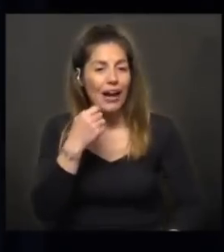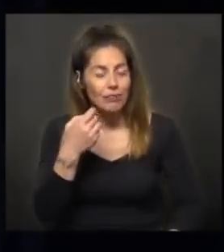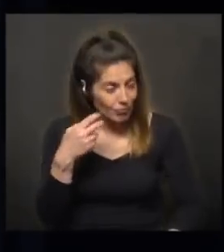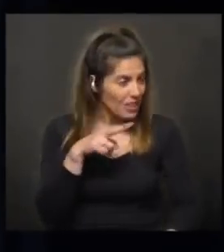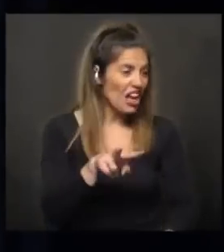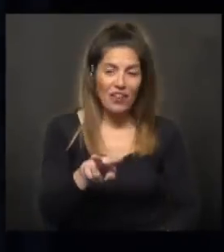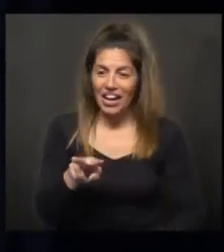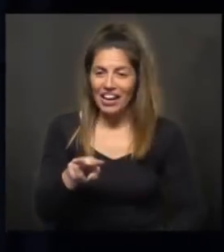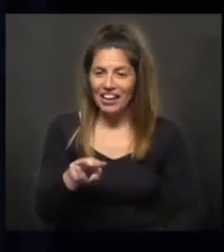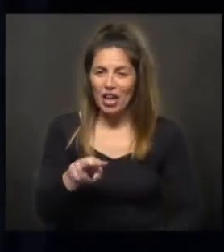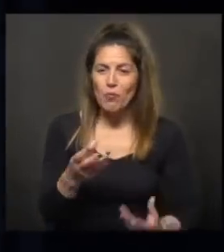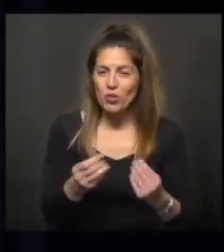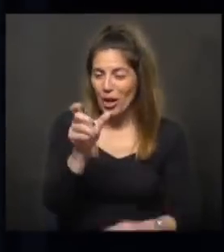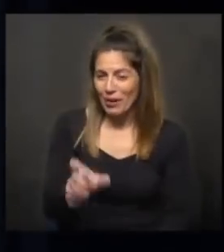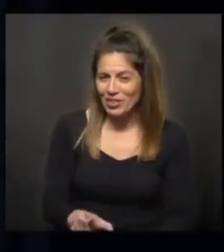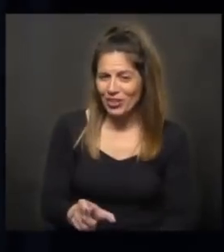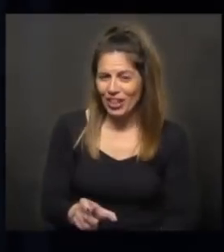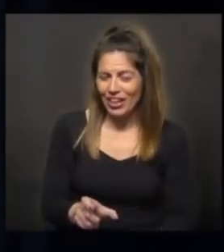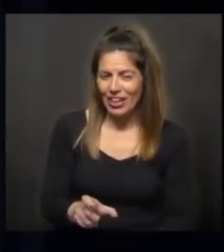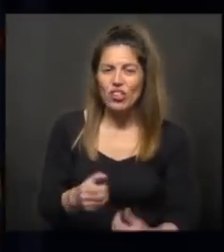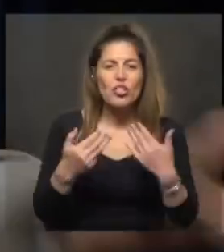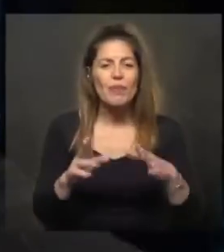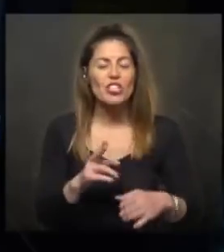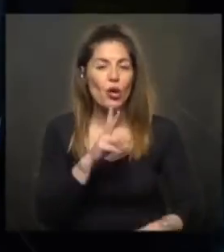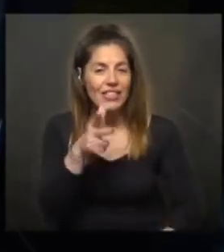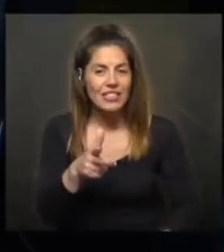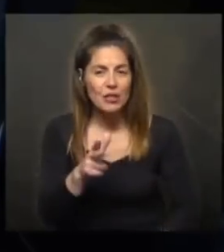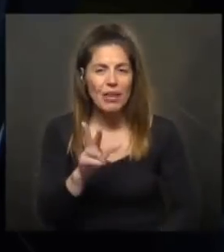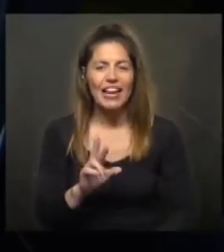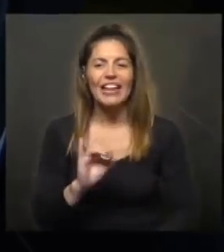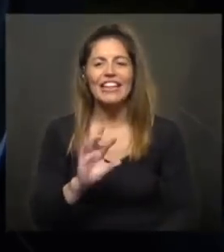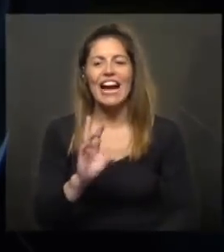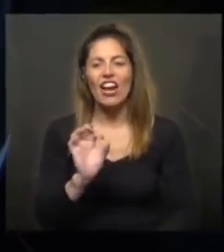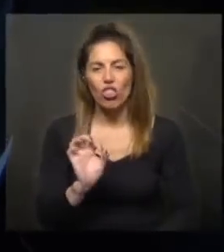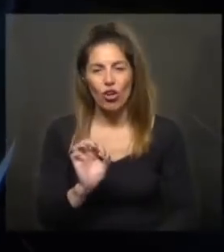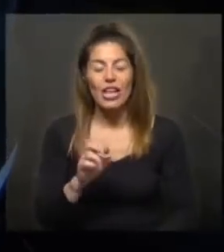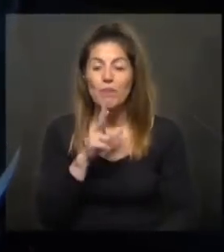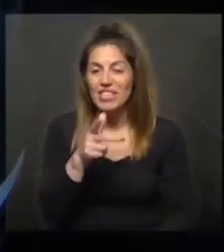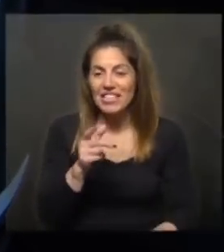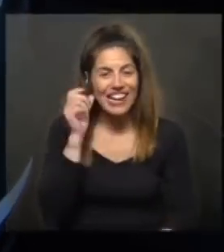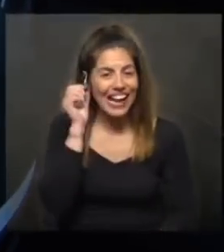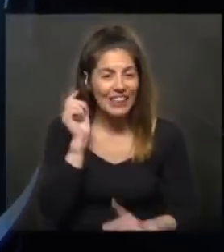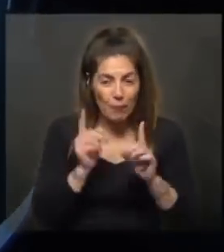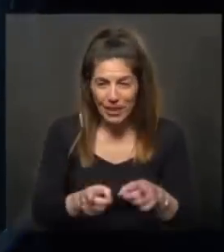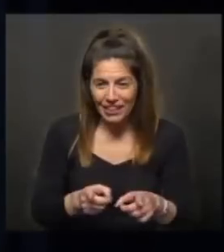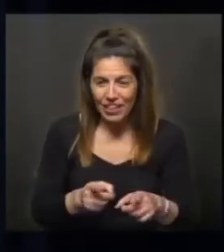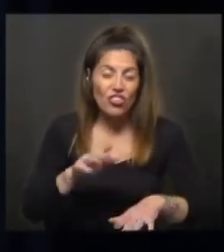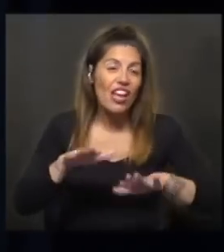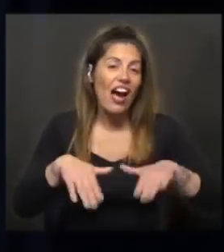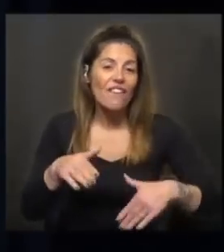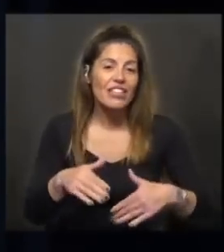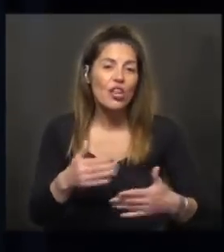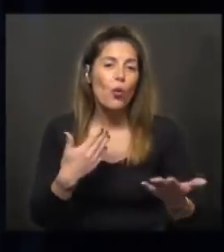y entonces él me empezó a decir Ricardo y después mi hija me dice Ricardo y nunca sé que a veces cuando hablan